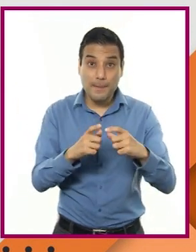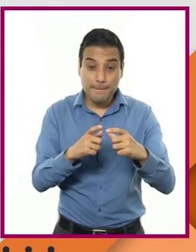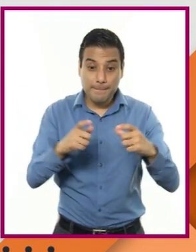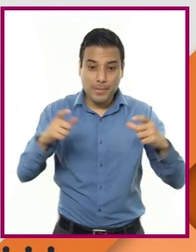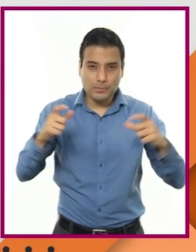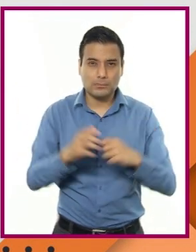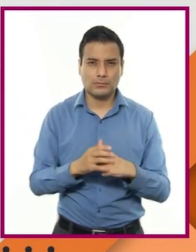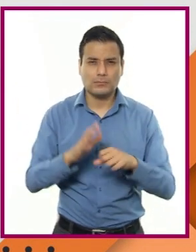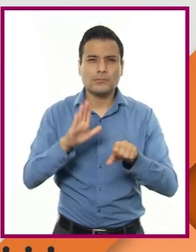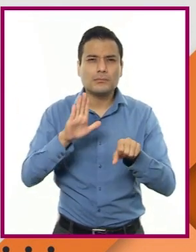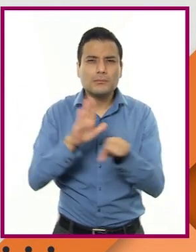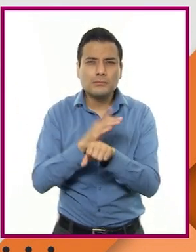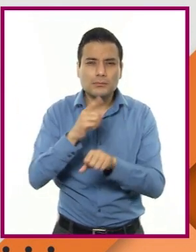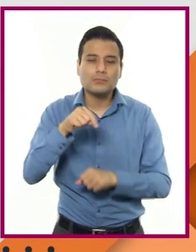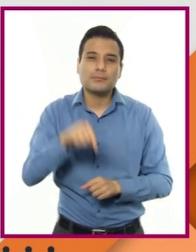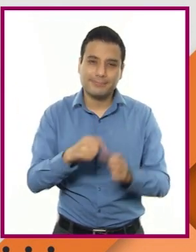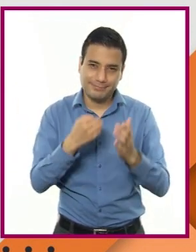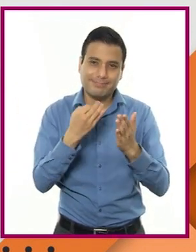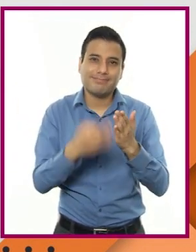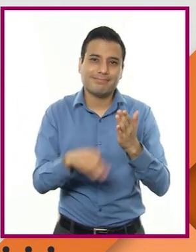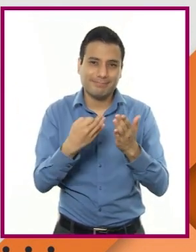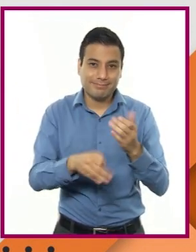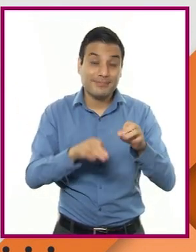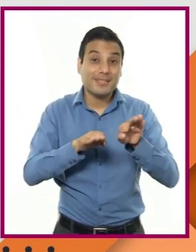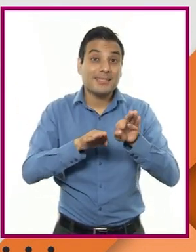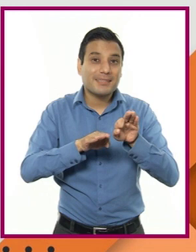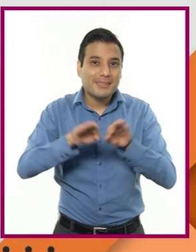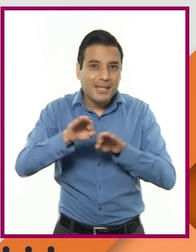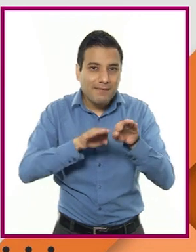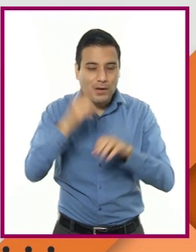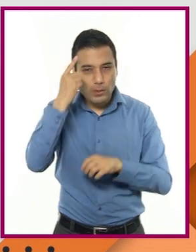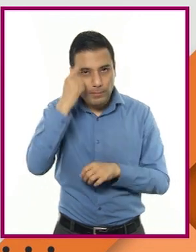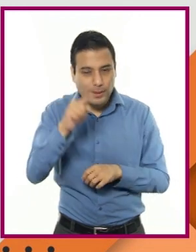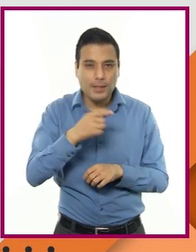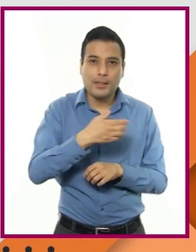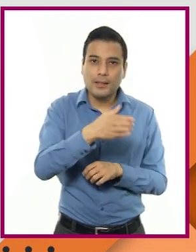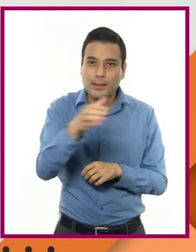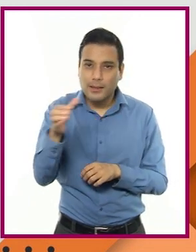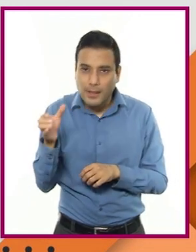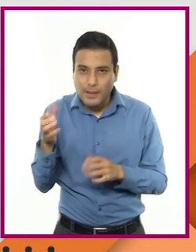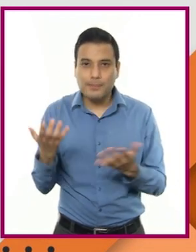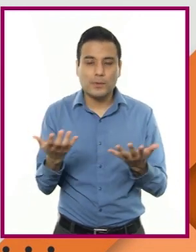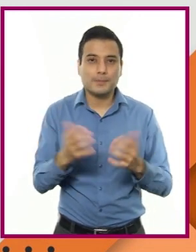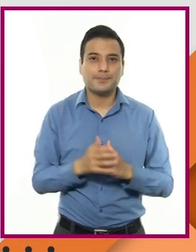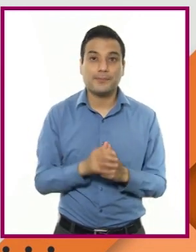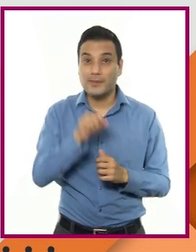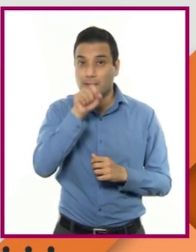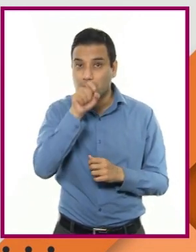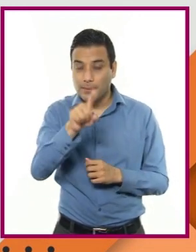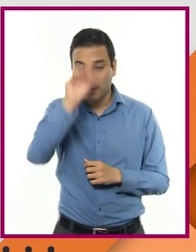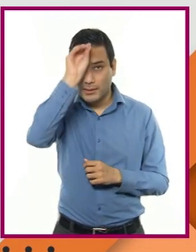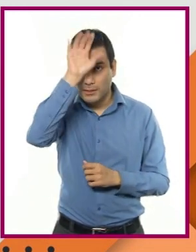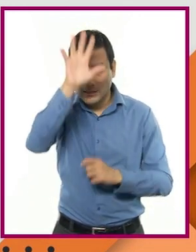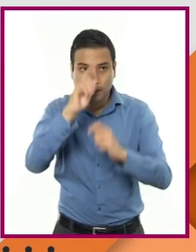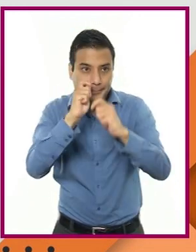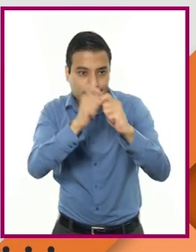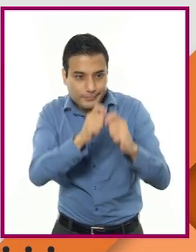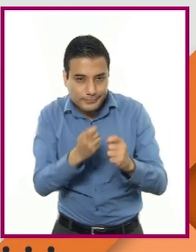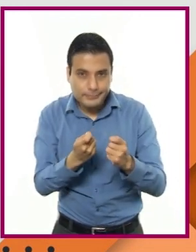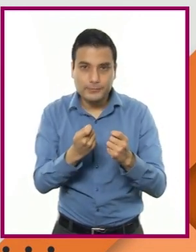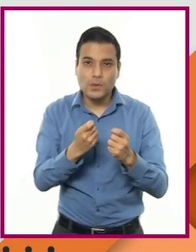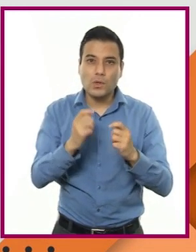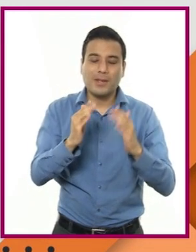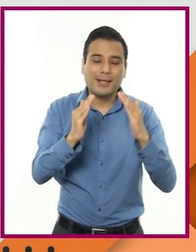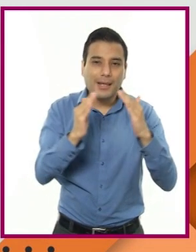en grandes cantidades para ser utilizada en plantaciones, el trabajo en las minas o las labores